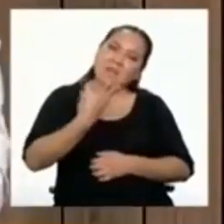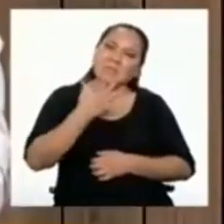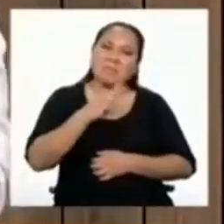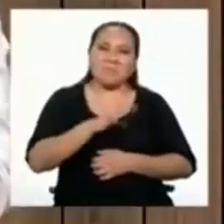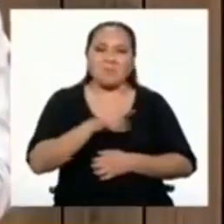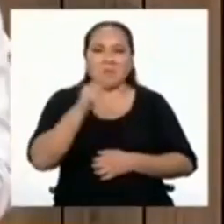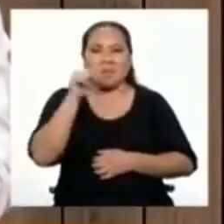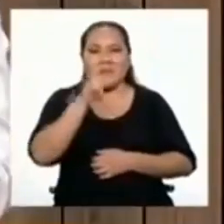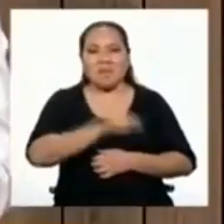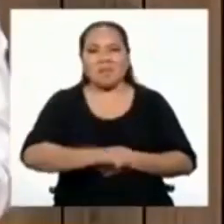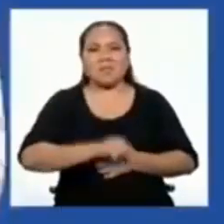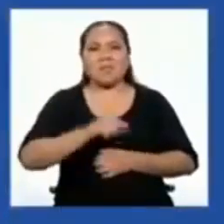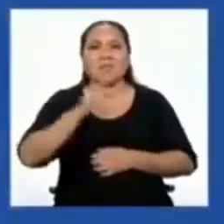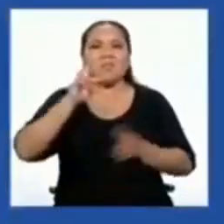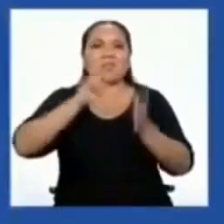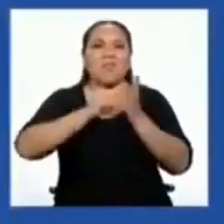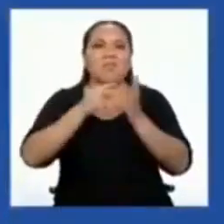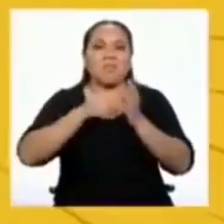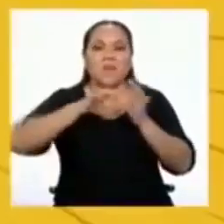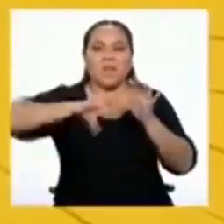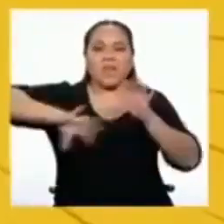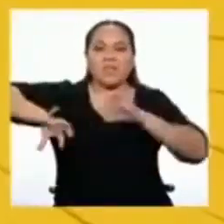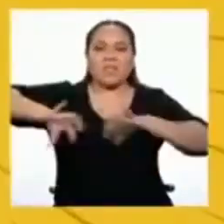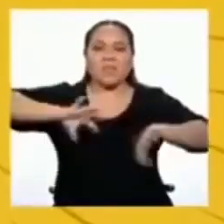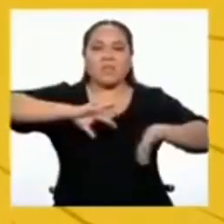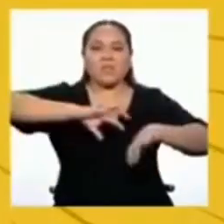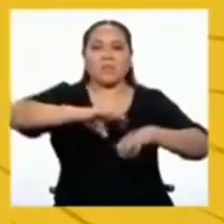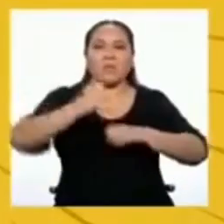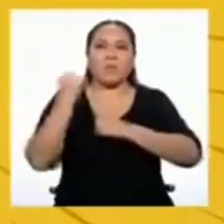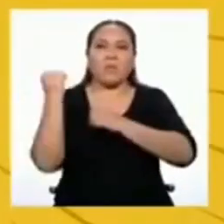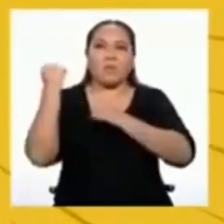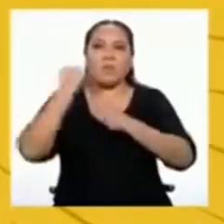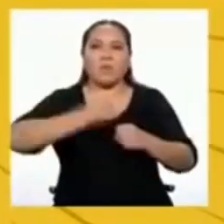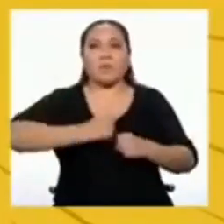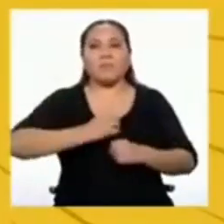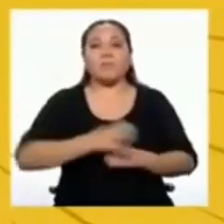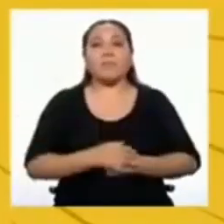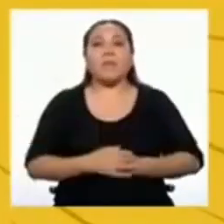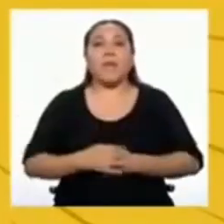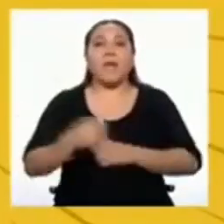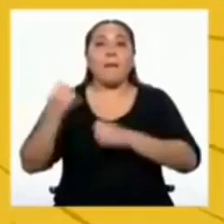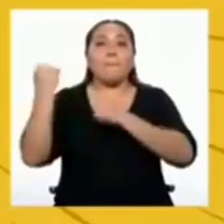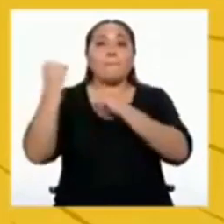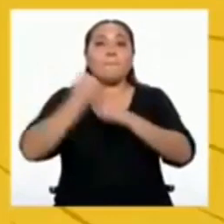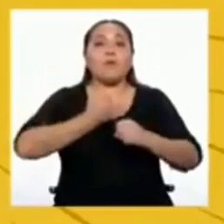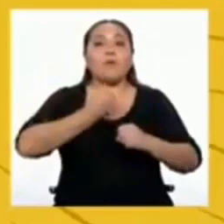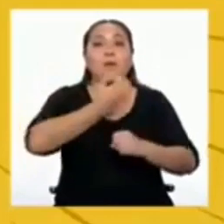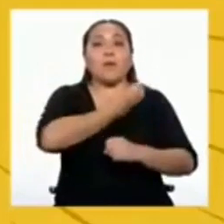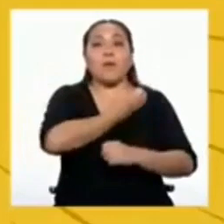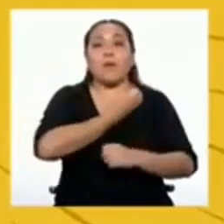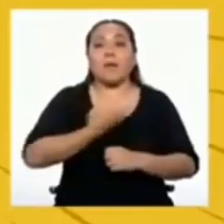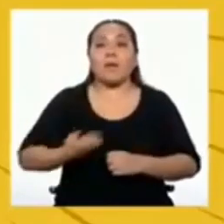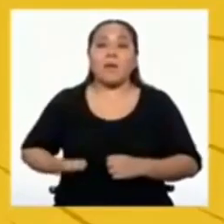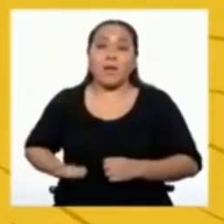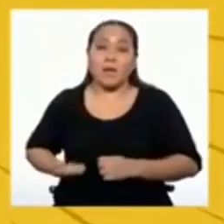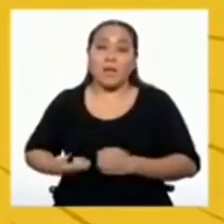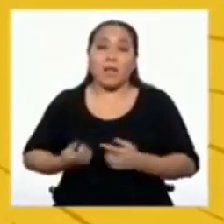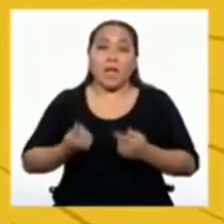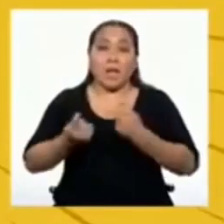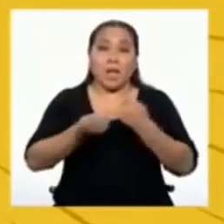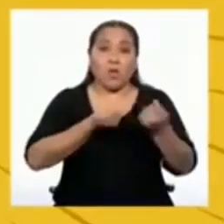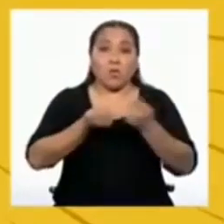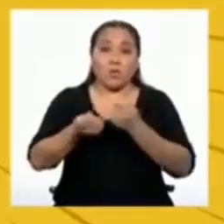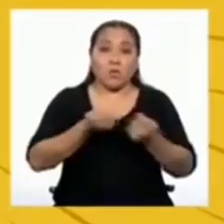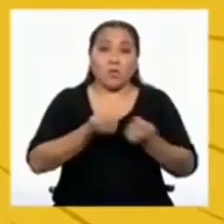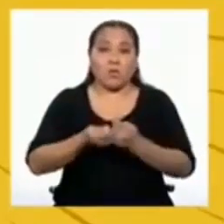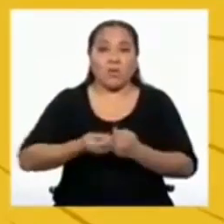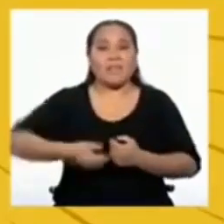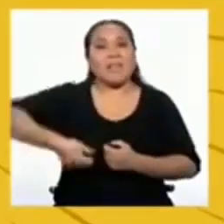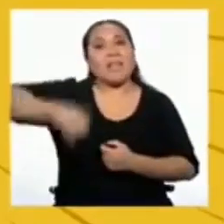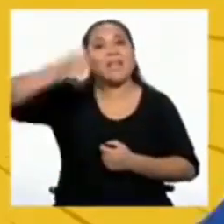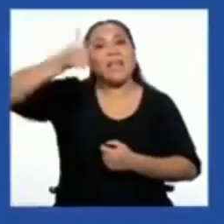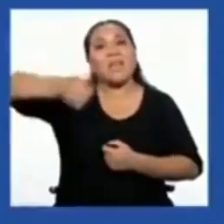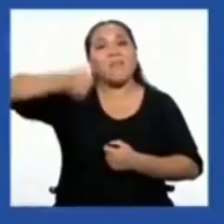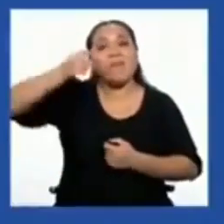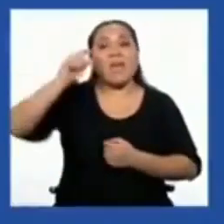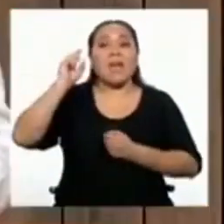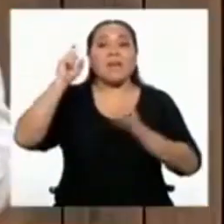se trata la división de poderes. En el poder ejecutivo está el presidente, quien es el jefe de